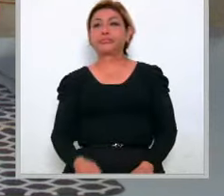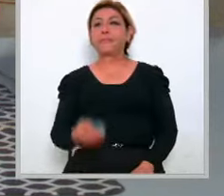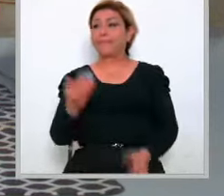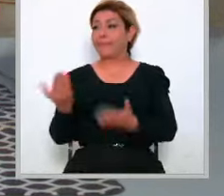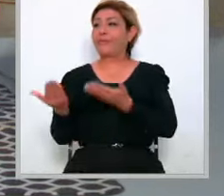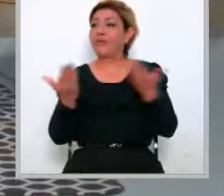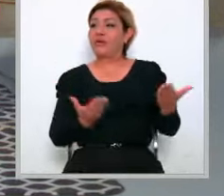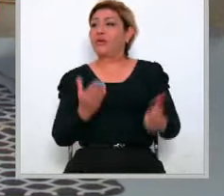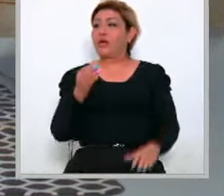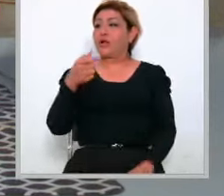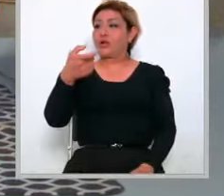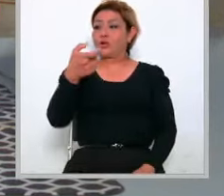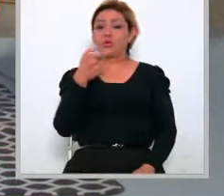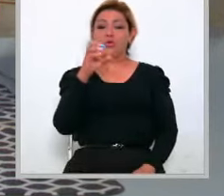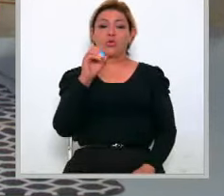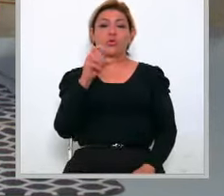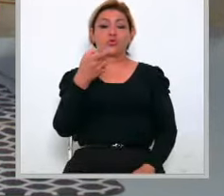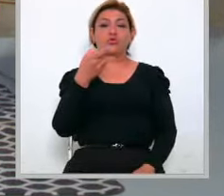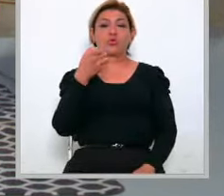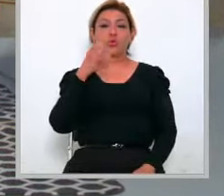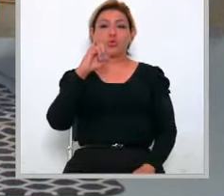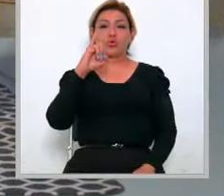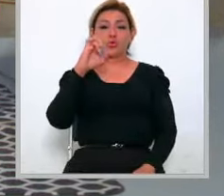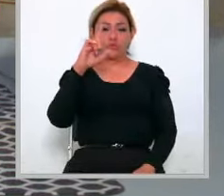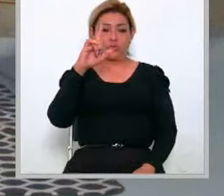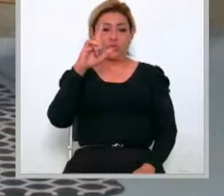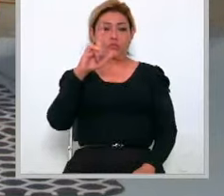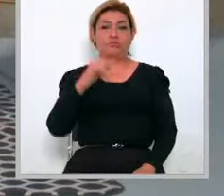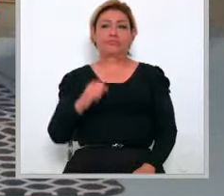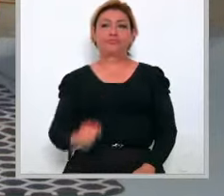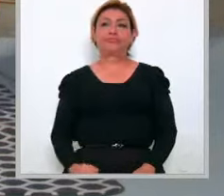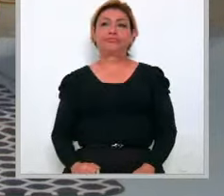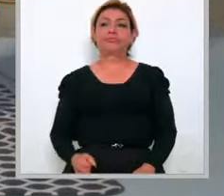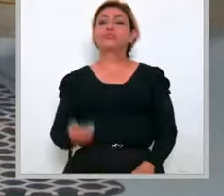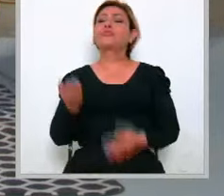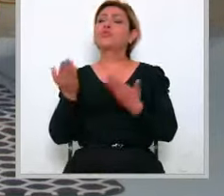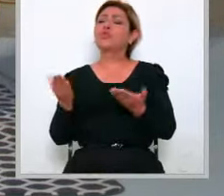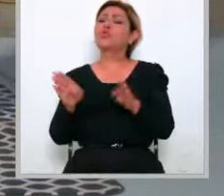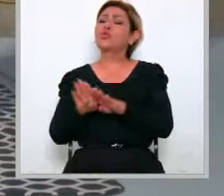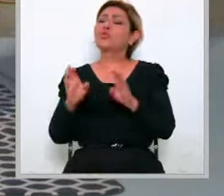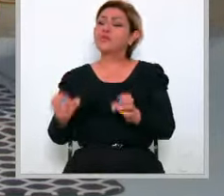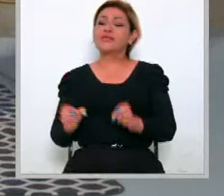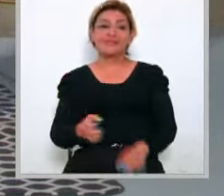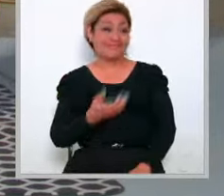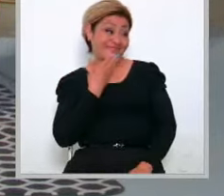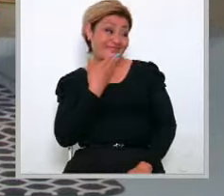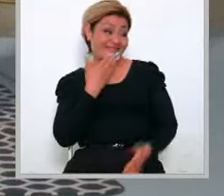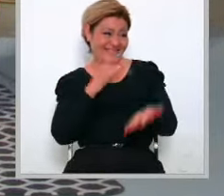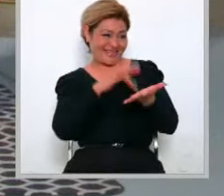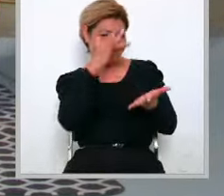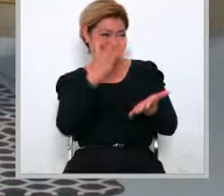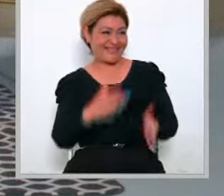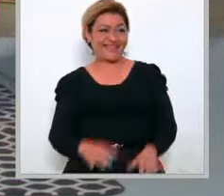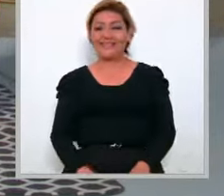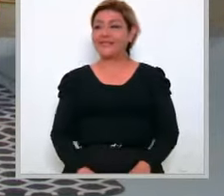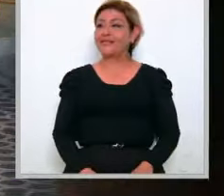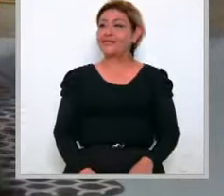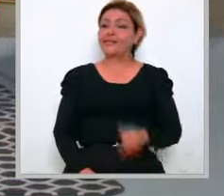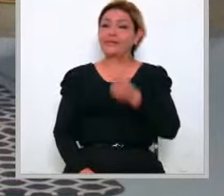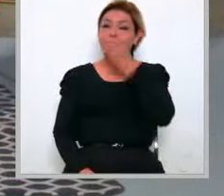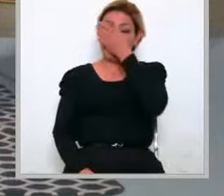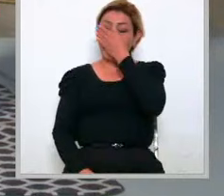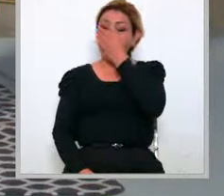muchas gracias. ¿Y tú, Ian, cómo te encuentras? Muy bien, la verdad. Oigan, ¿qué les parece si nos comparten un poco sobre su experiencia